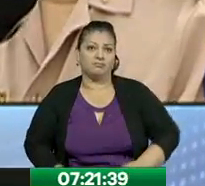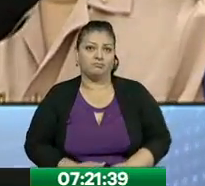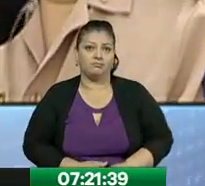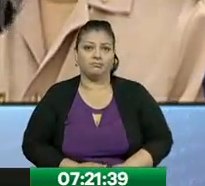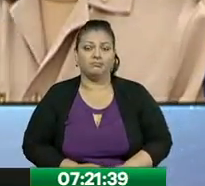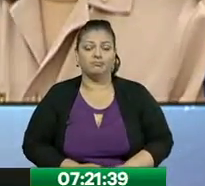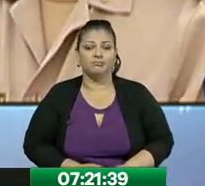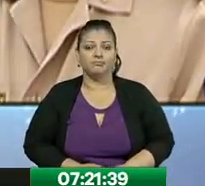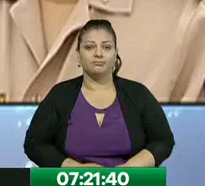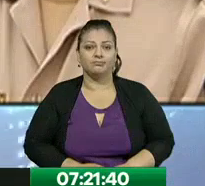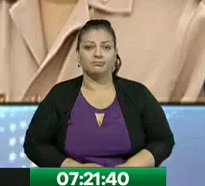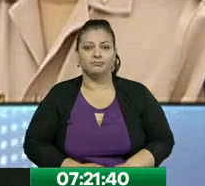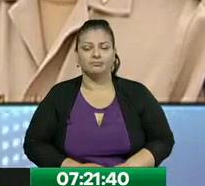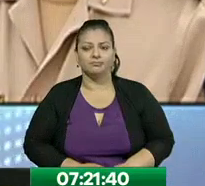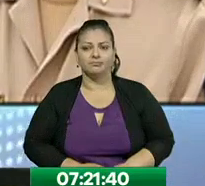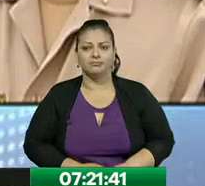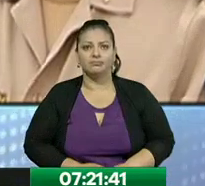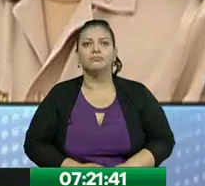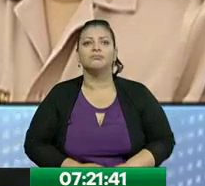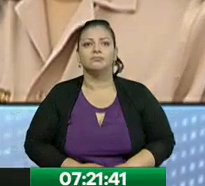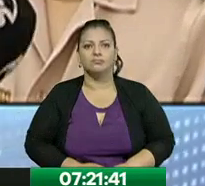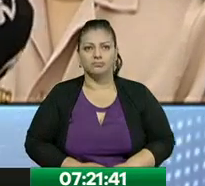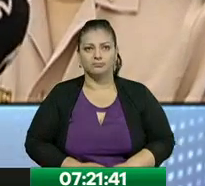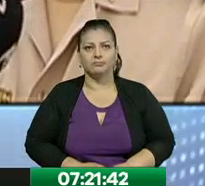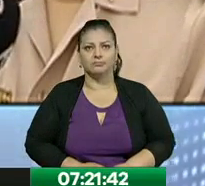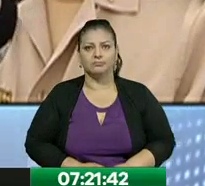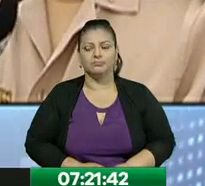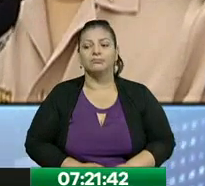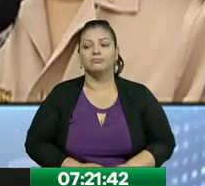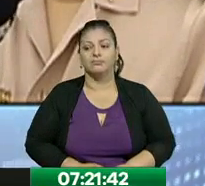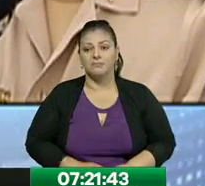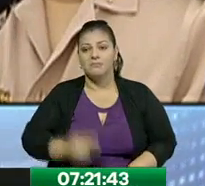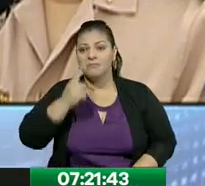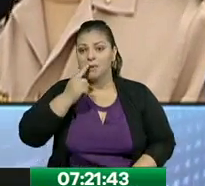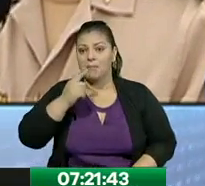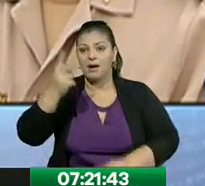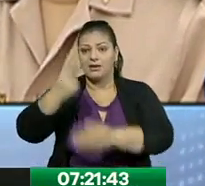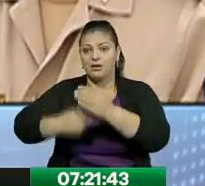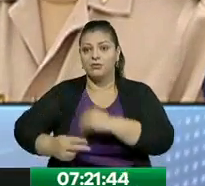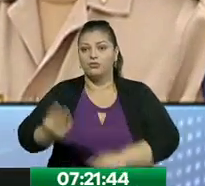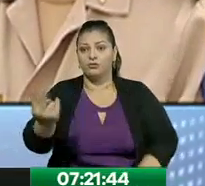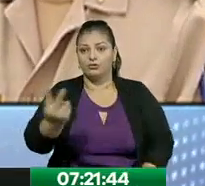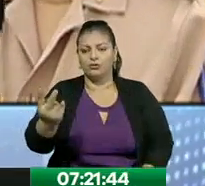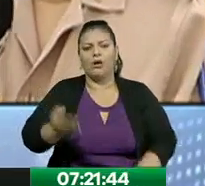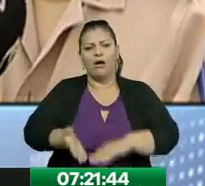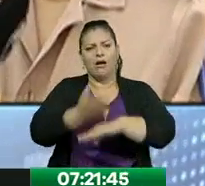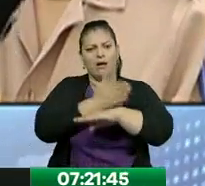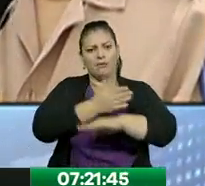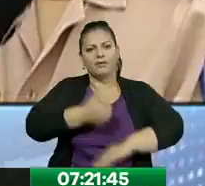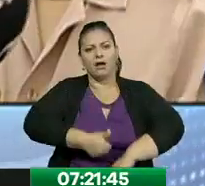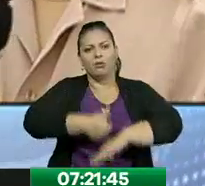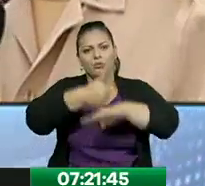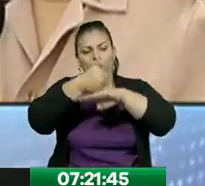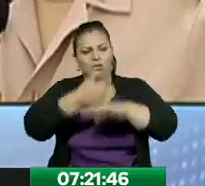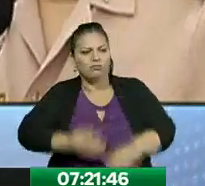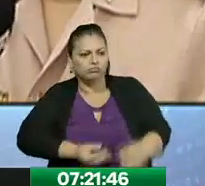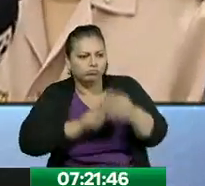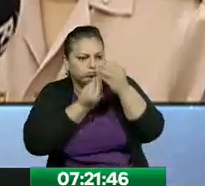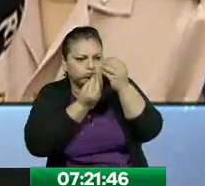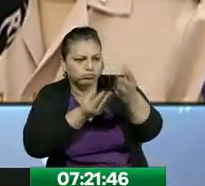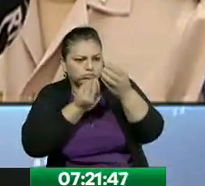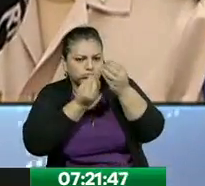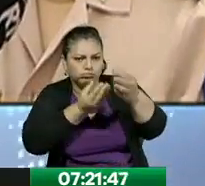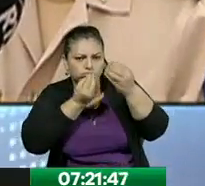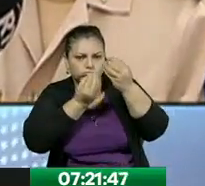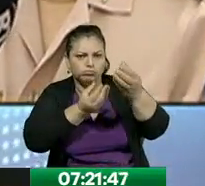O sea, ¿ellos eran testigos protegidos de la fiscalía? Por supuesto, eran testigos protegidos. ¿Por qué razón? Por un hecho que han